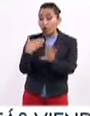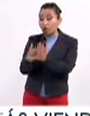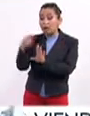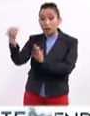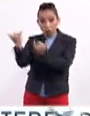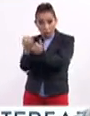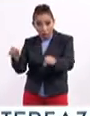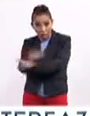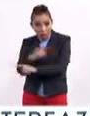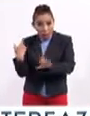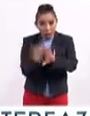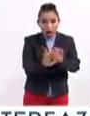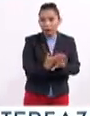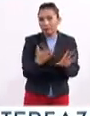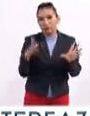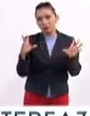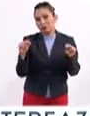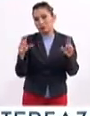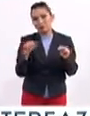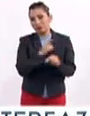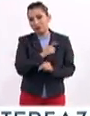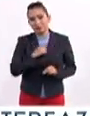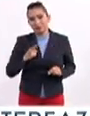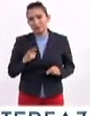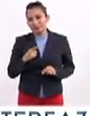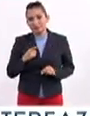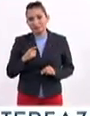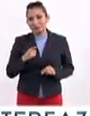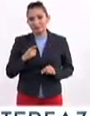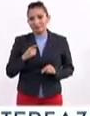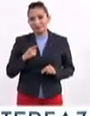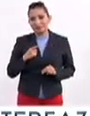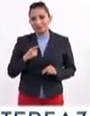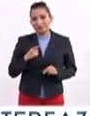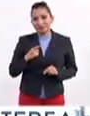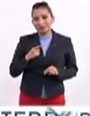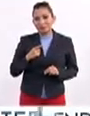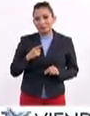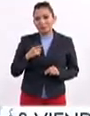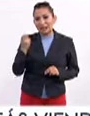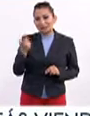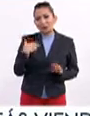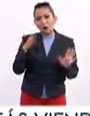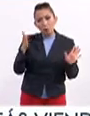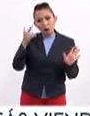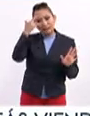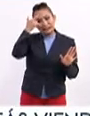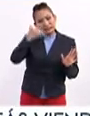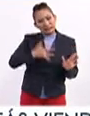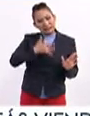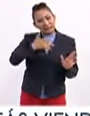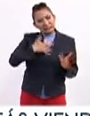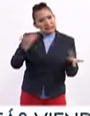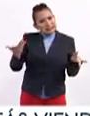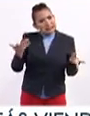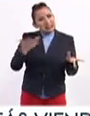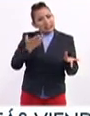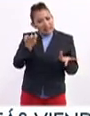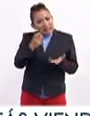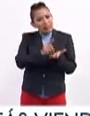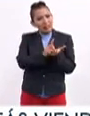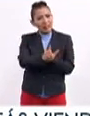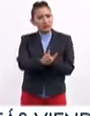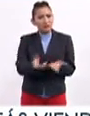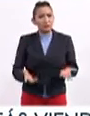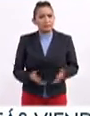ti te hagan. Es algo muy de sentido común, de sentido común, y esos son los derechos.